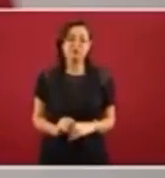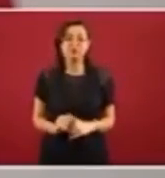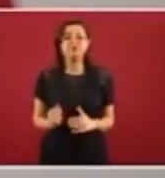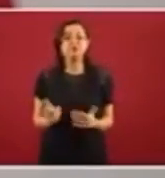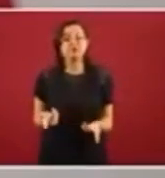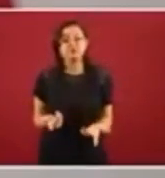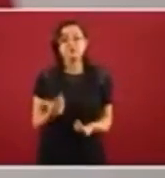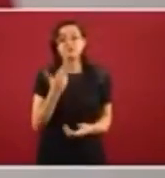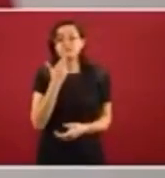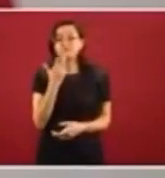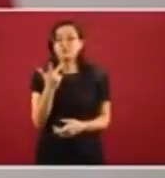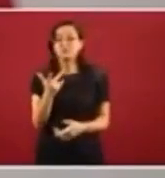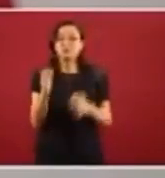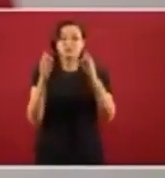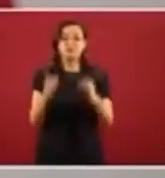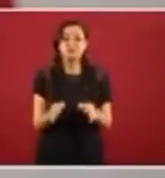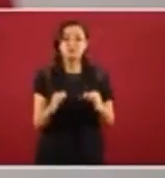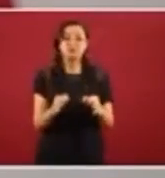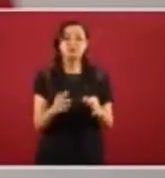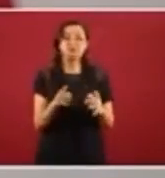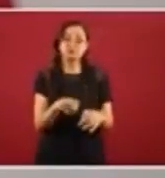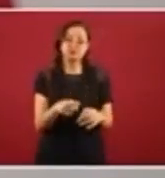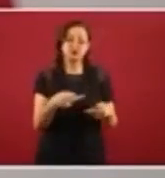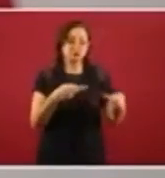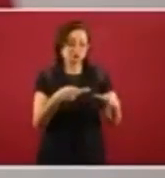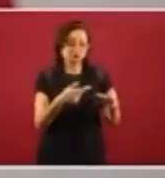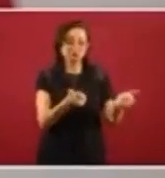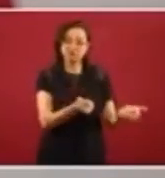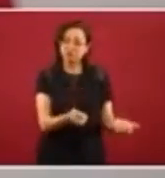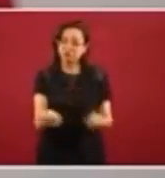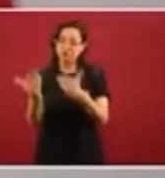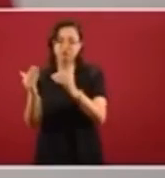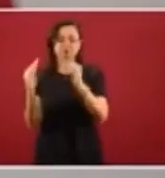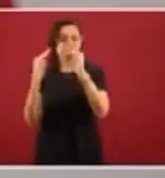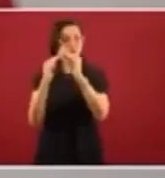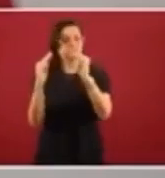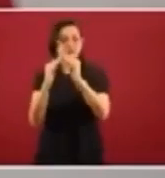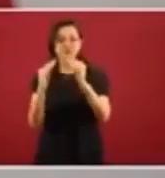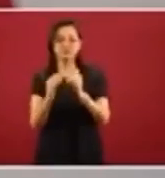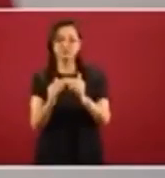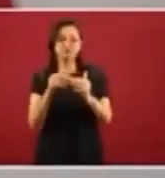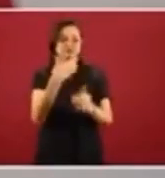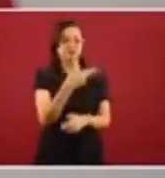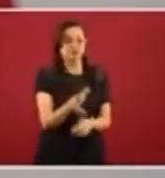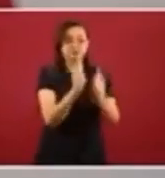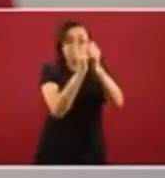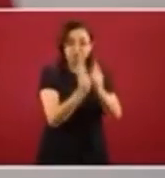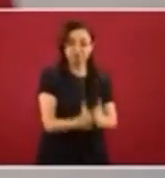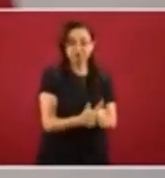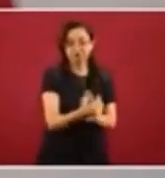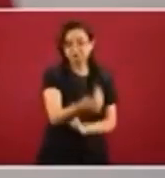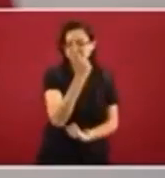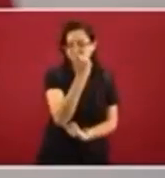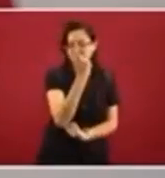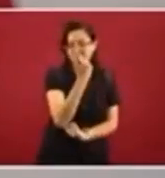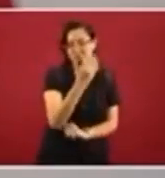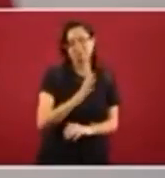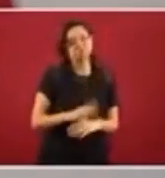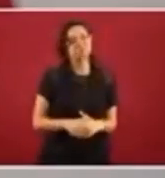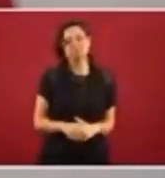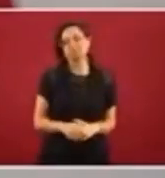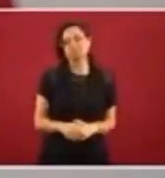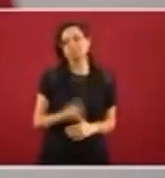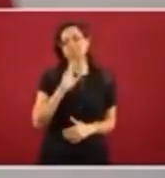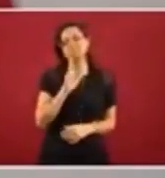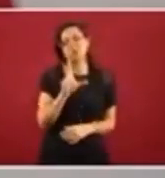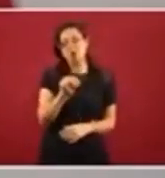que los alimentos se preparen y se llevan a casa y que no se estén los comensales, los clientes en